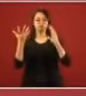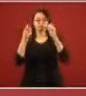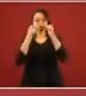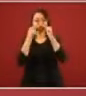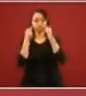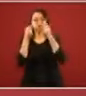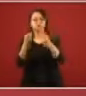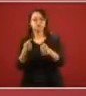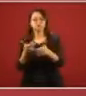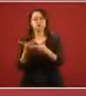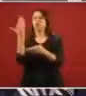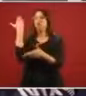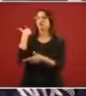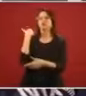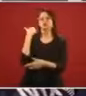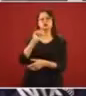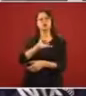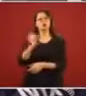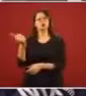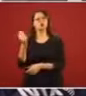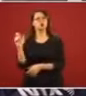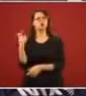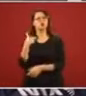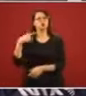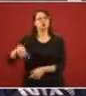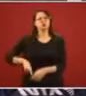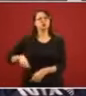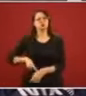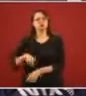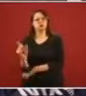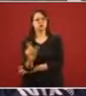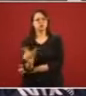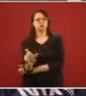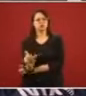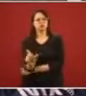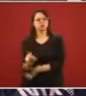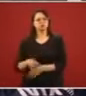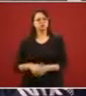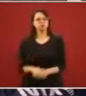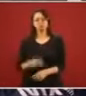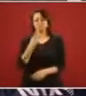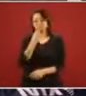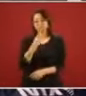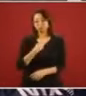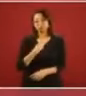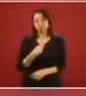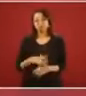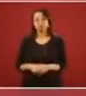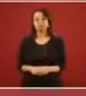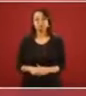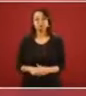de la violencia. Nada más que me digan cuándo